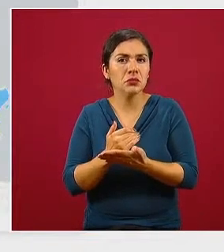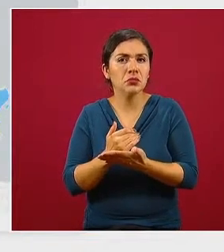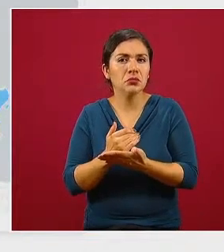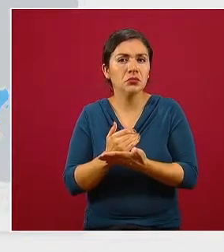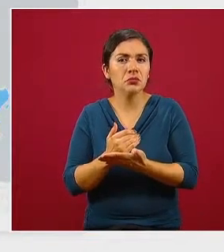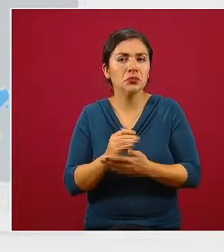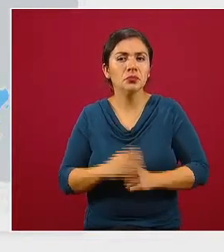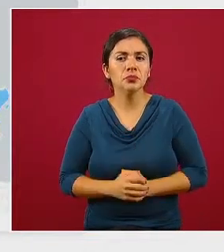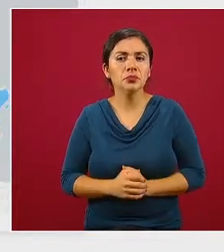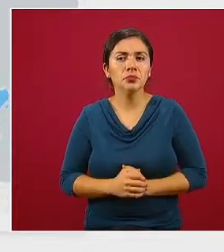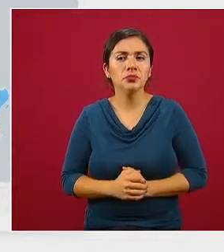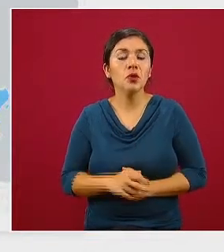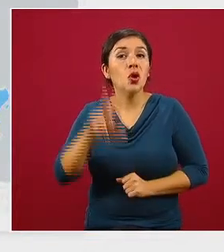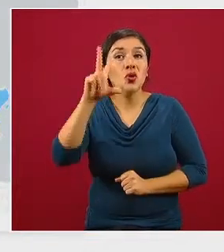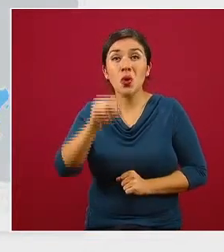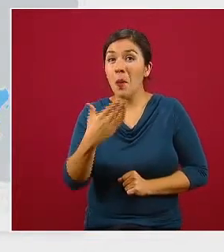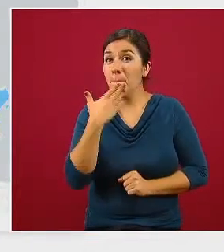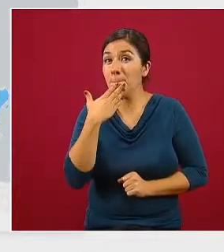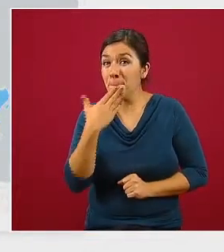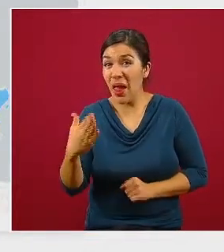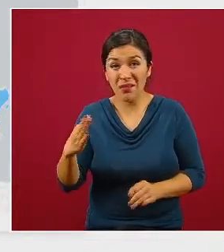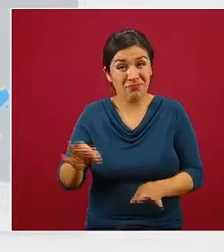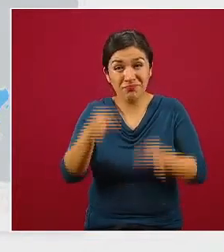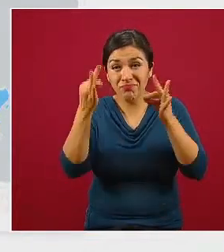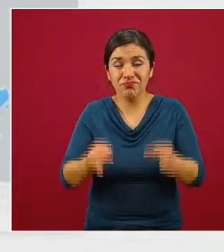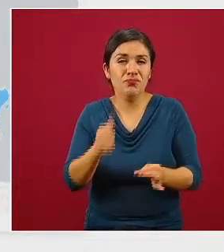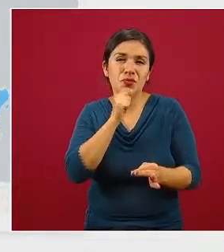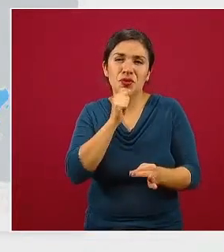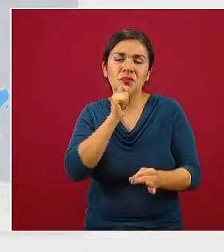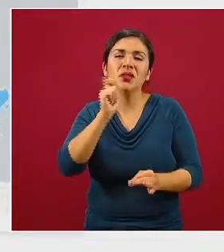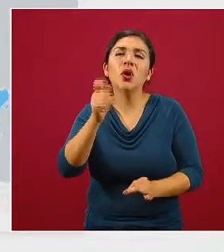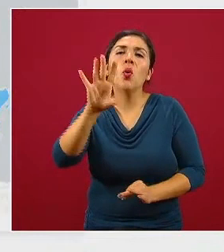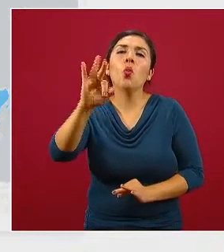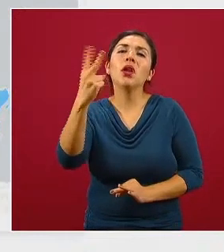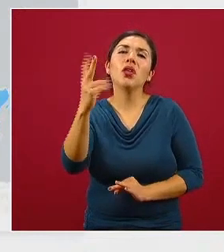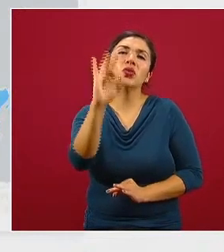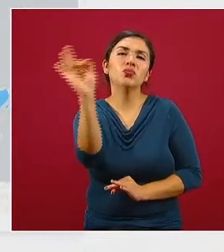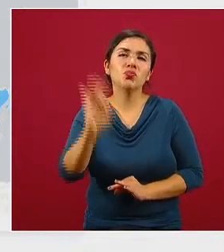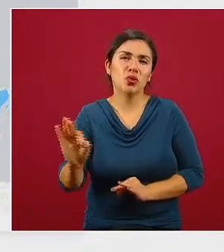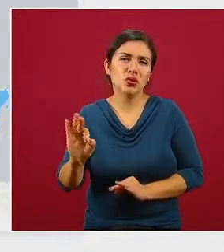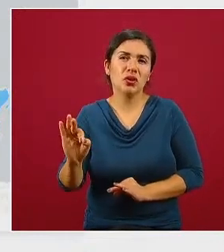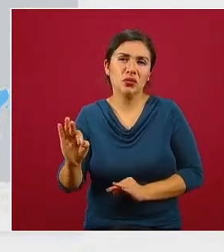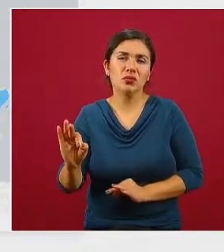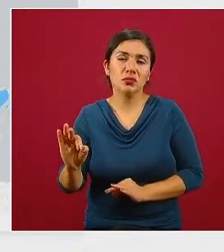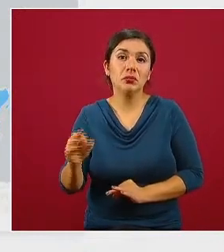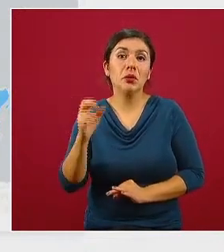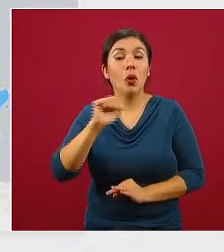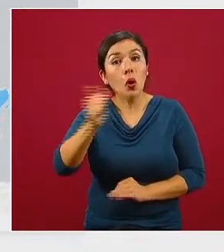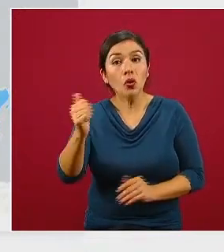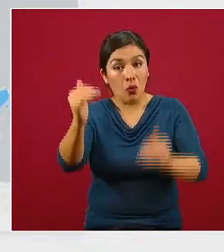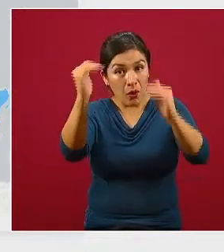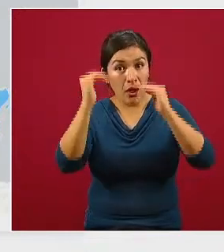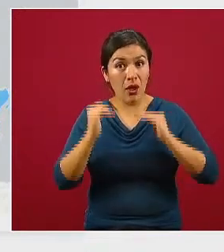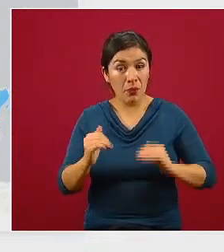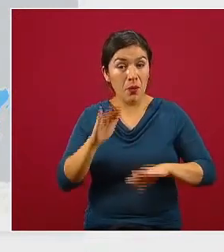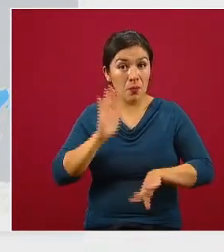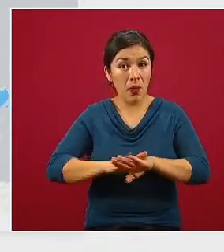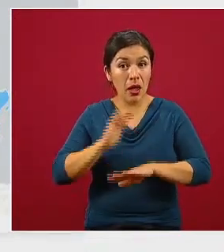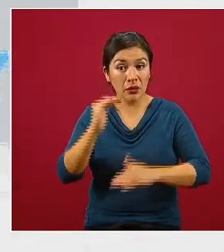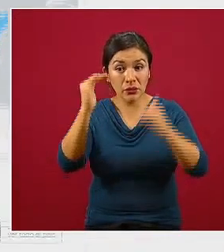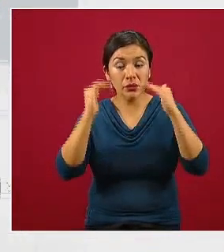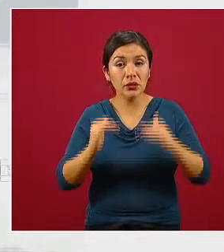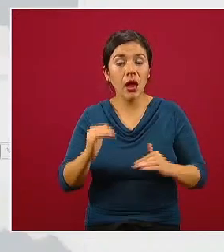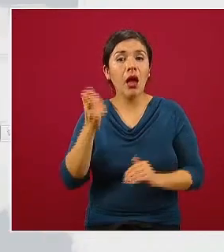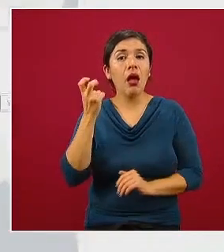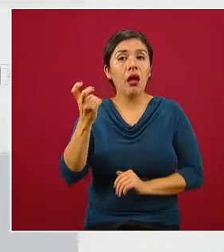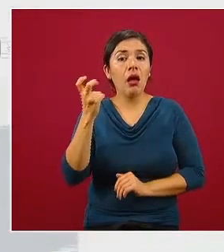pues no óptima, ¿no? de la movilidad, tienen un 42%. Y hacia abajo también vemos